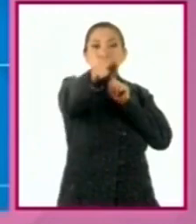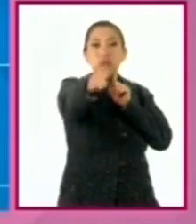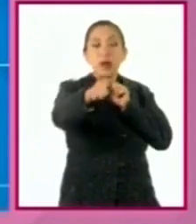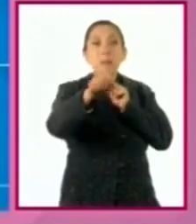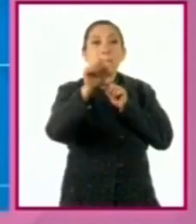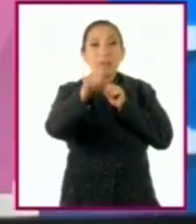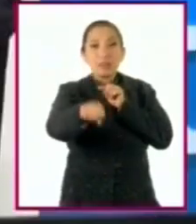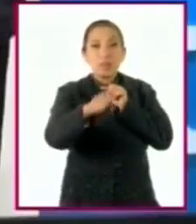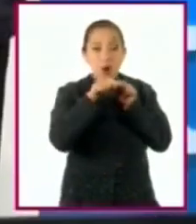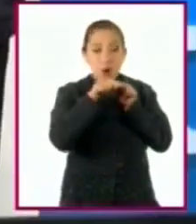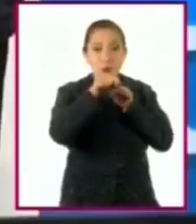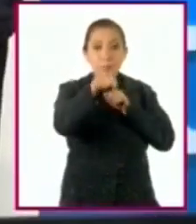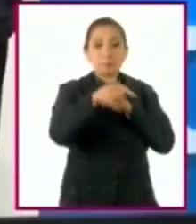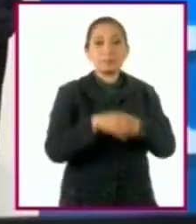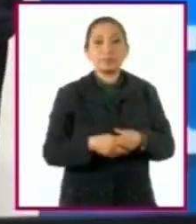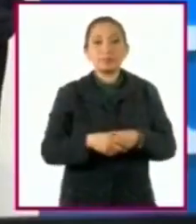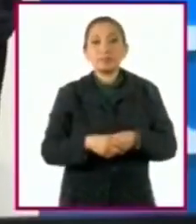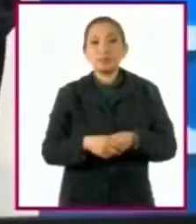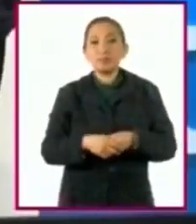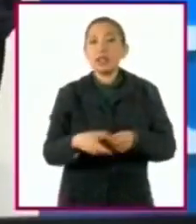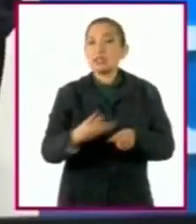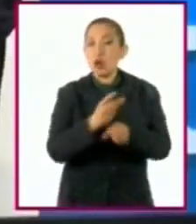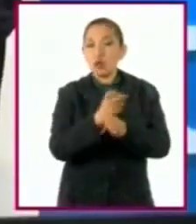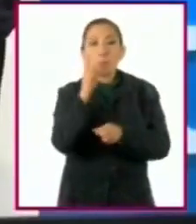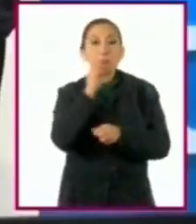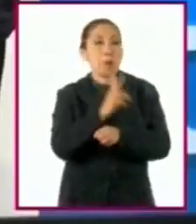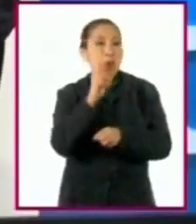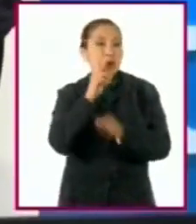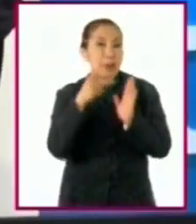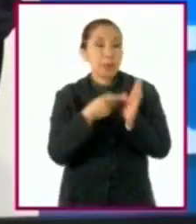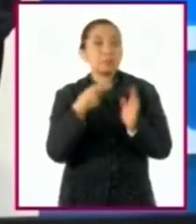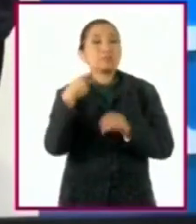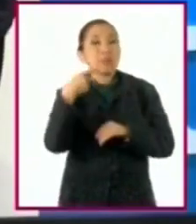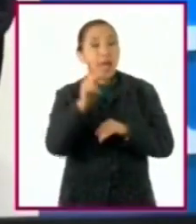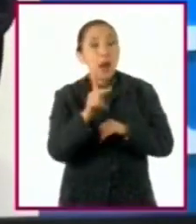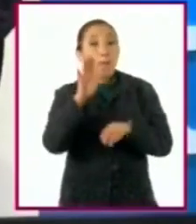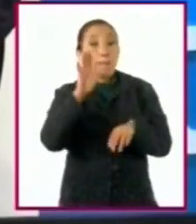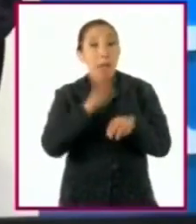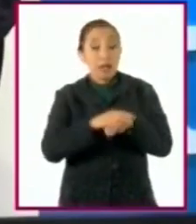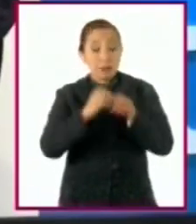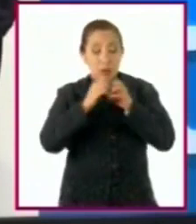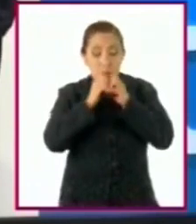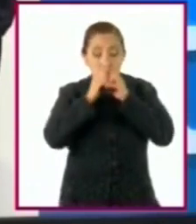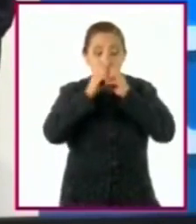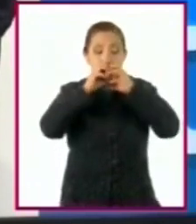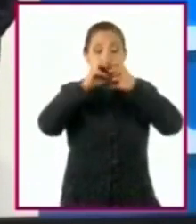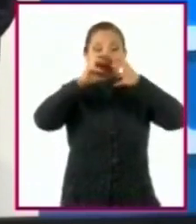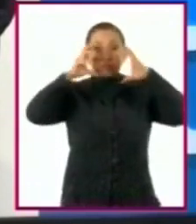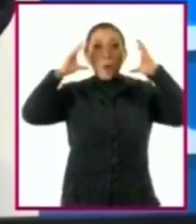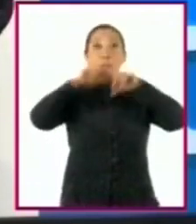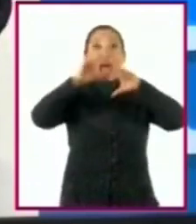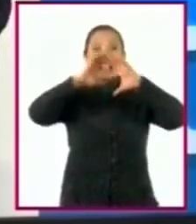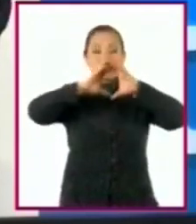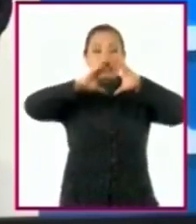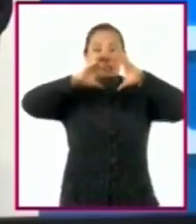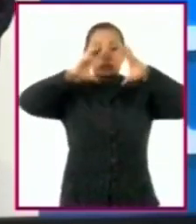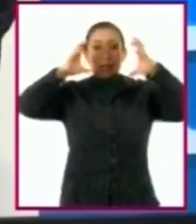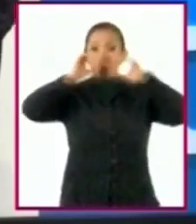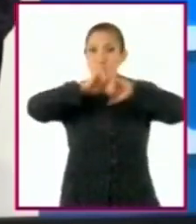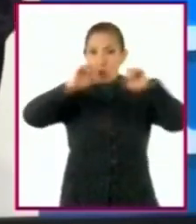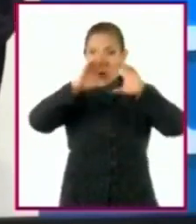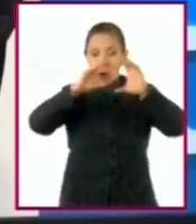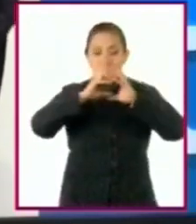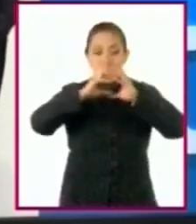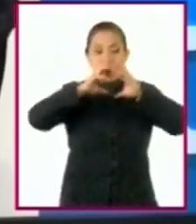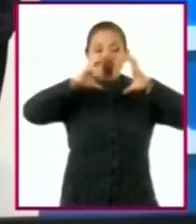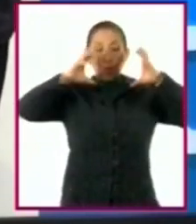una cierta distancia. Haz un segundo intento, pero ahora deberás inflar el globo con mayor aire, sin que se reviente,